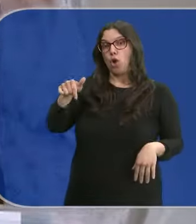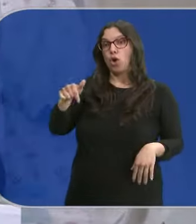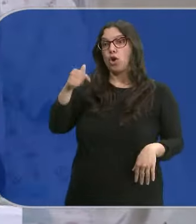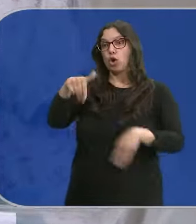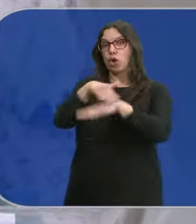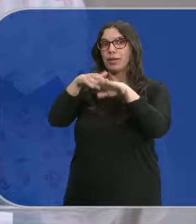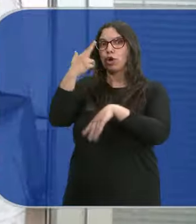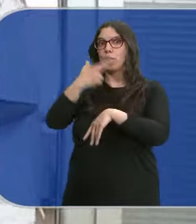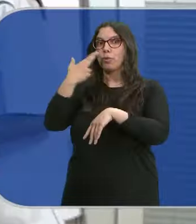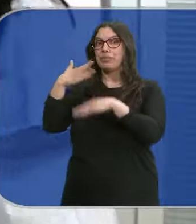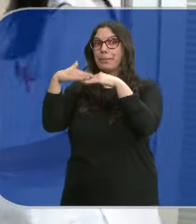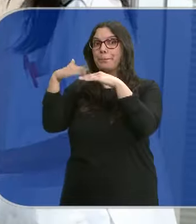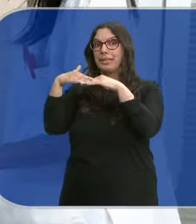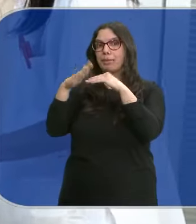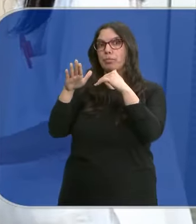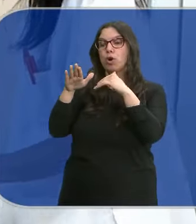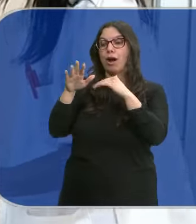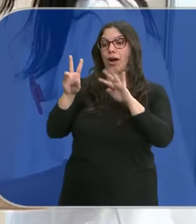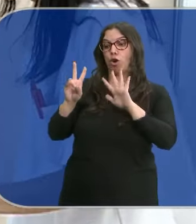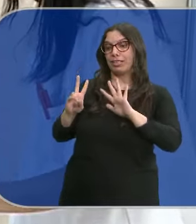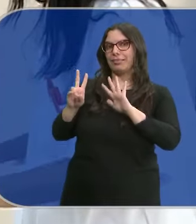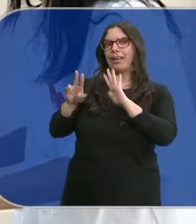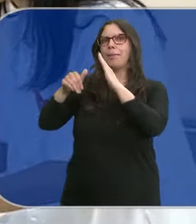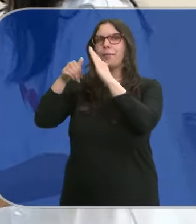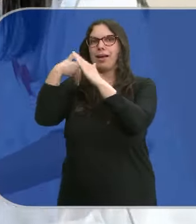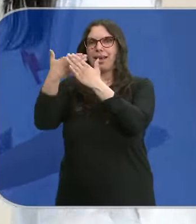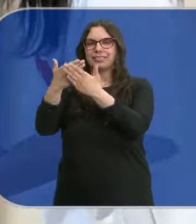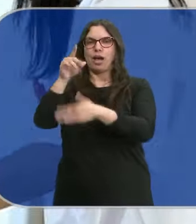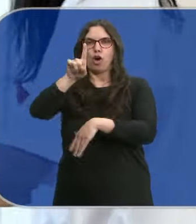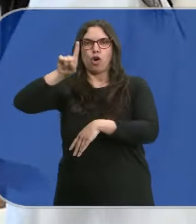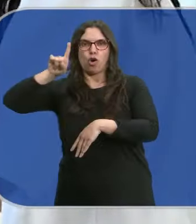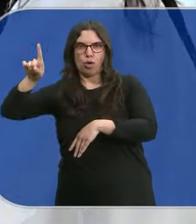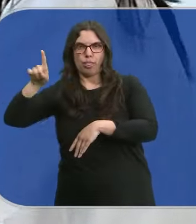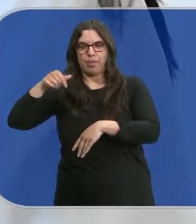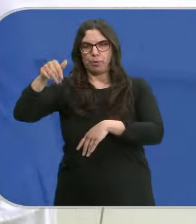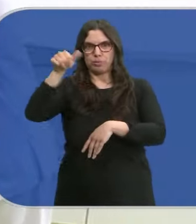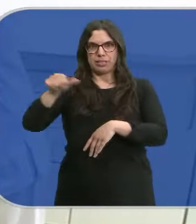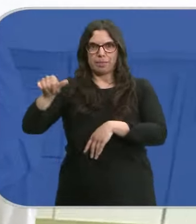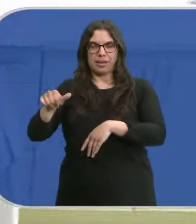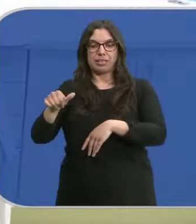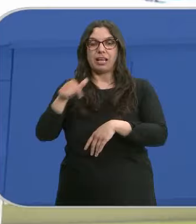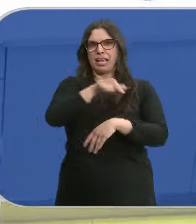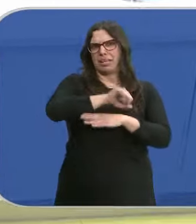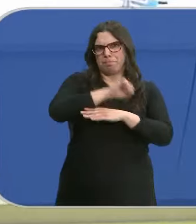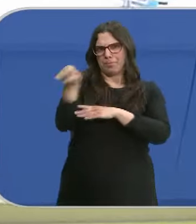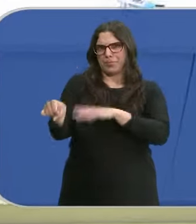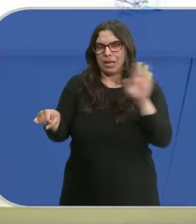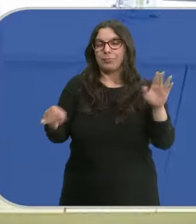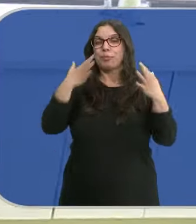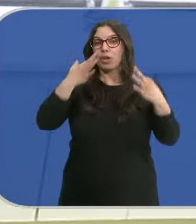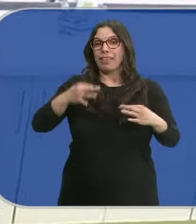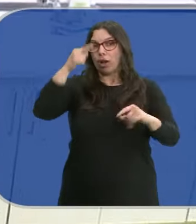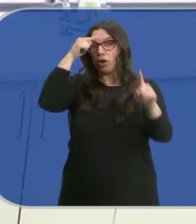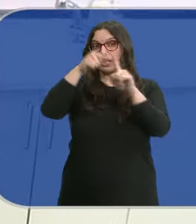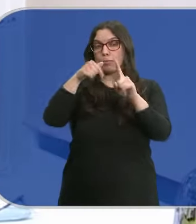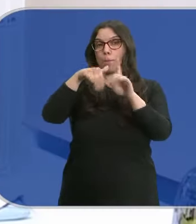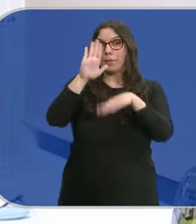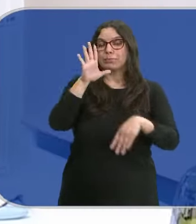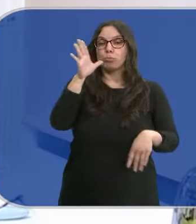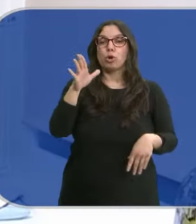por el gobierno que quiere subir los mínimos de 7 a 11 enfermedades en las próximas semanas. Aunque el objetivo va más allá. La